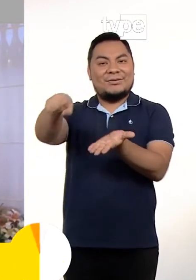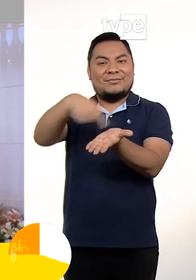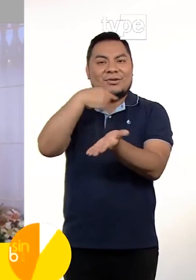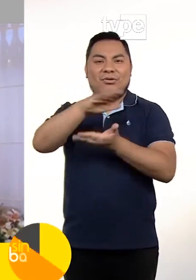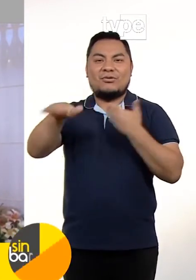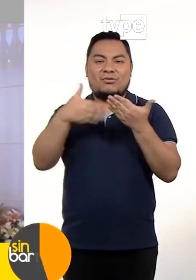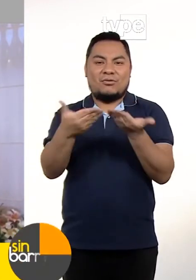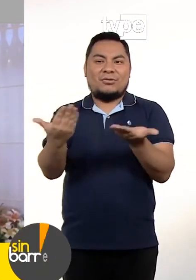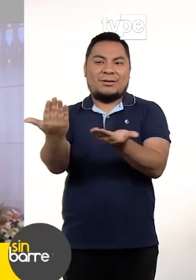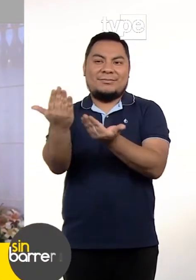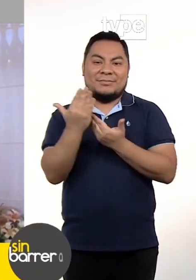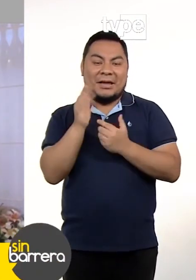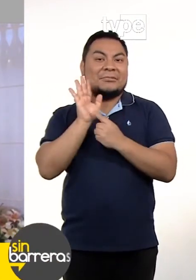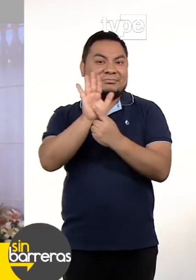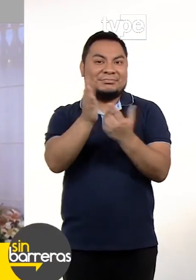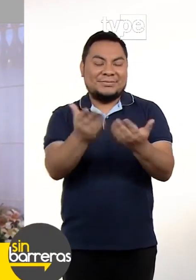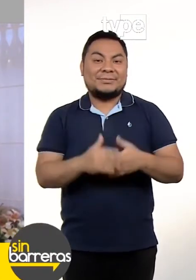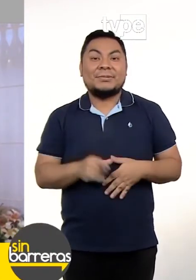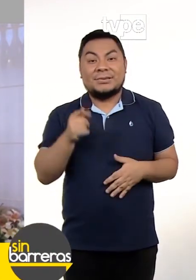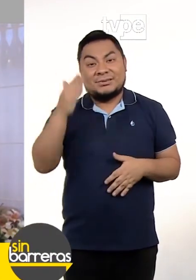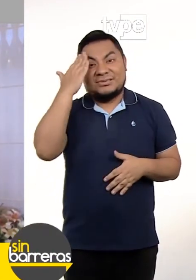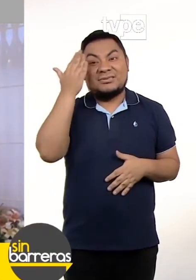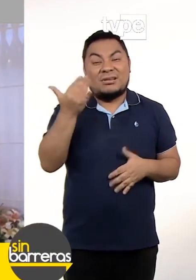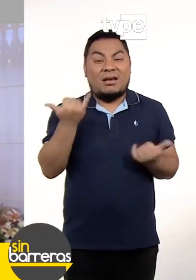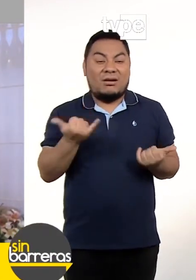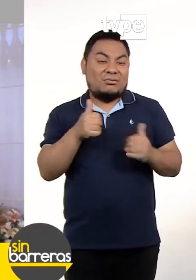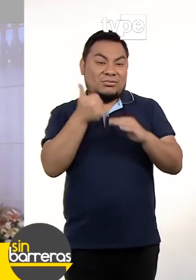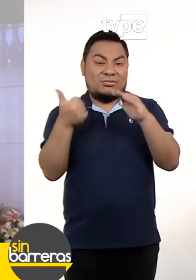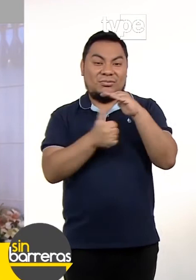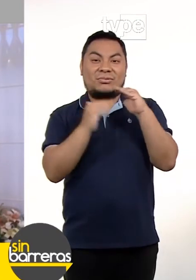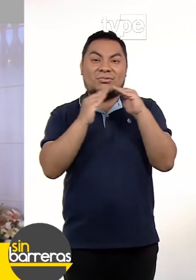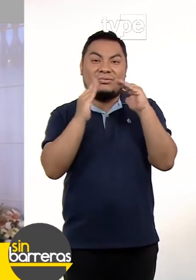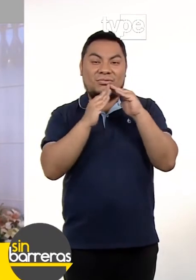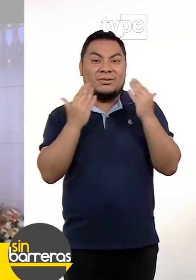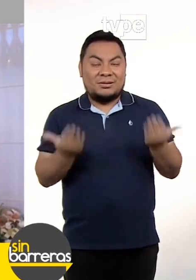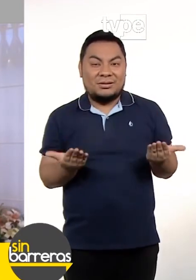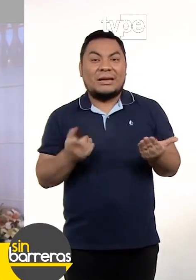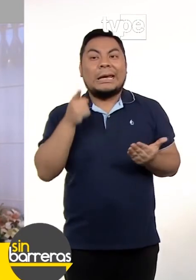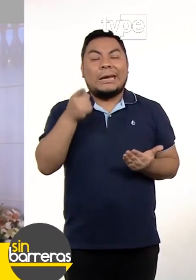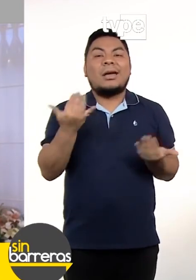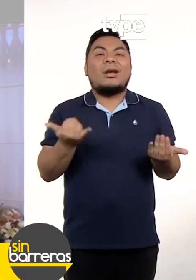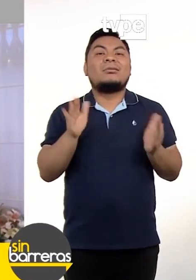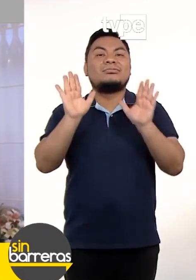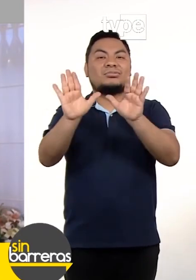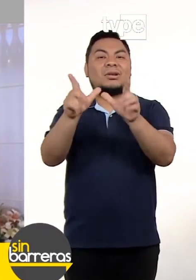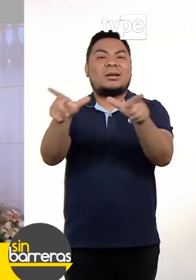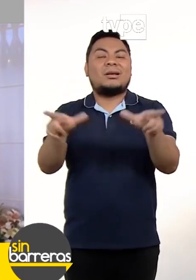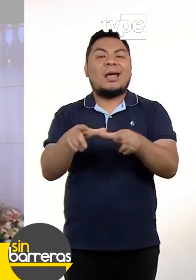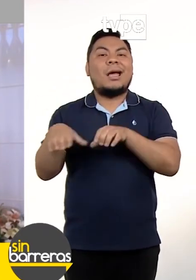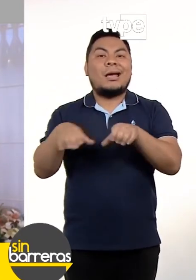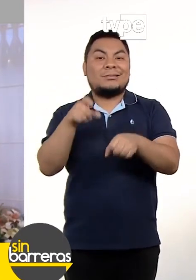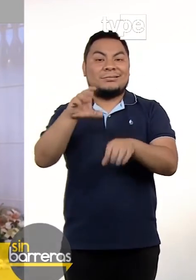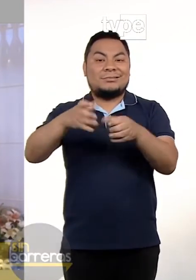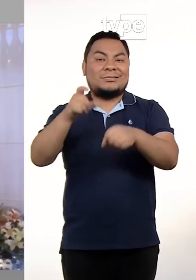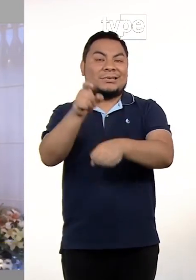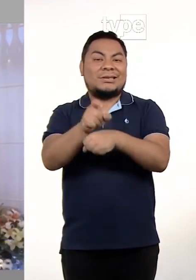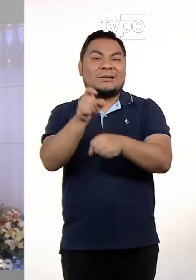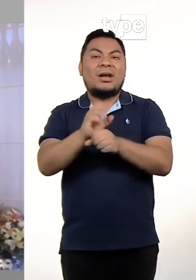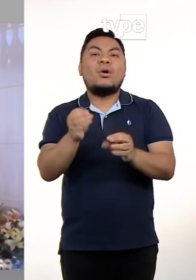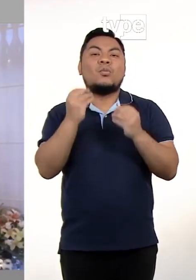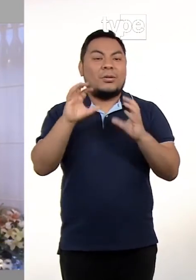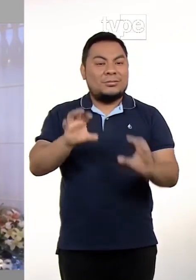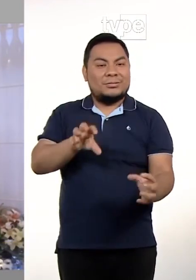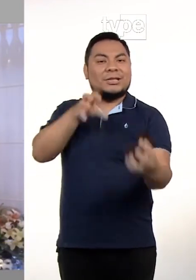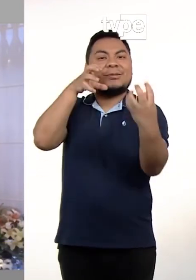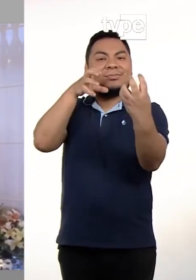nos ha enviado todo este material. Ya saben que debido a la coyuntura de aislamiento social, ella se encuentra realizando estos talleres